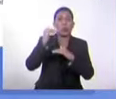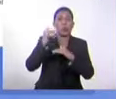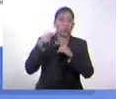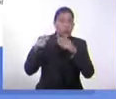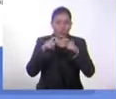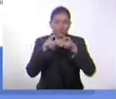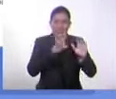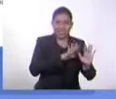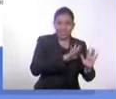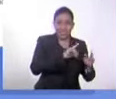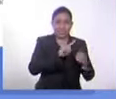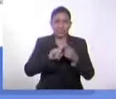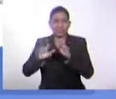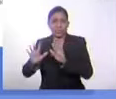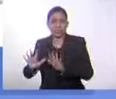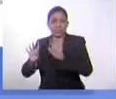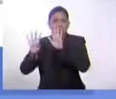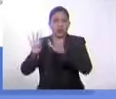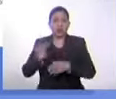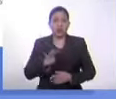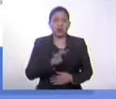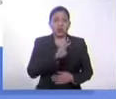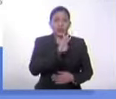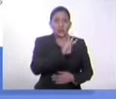te he dicho, de